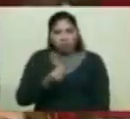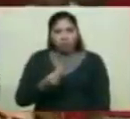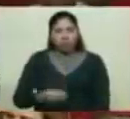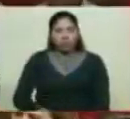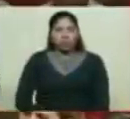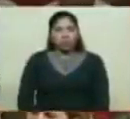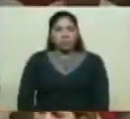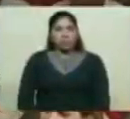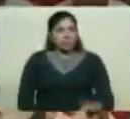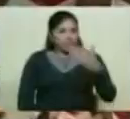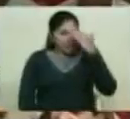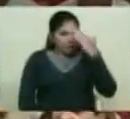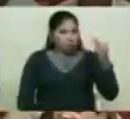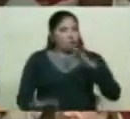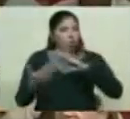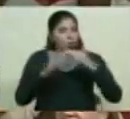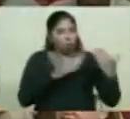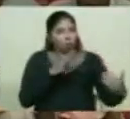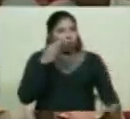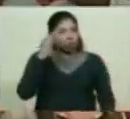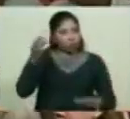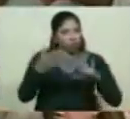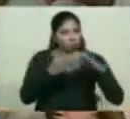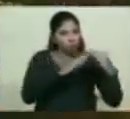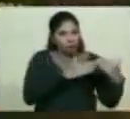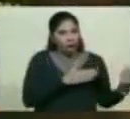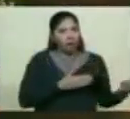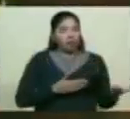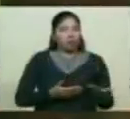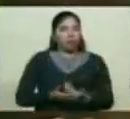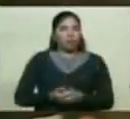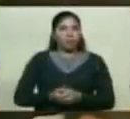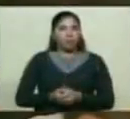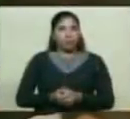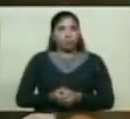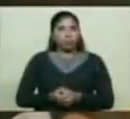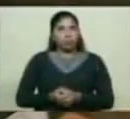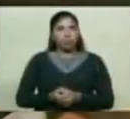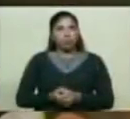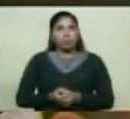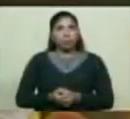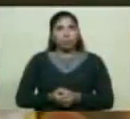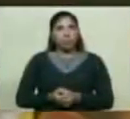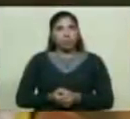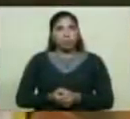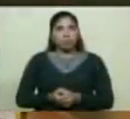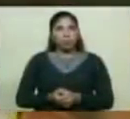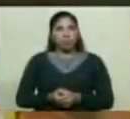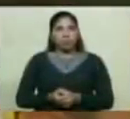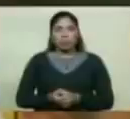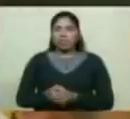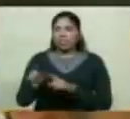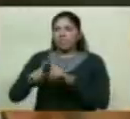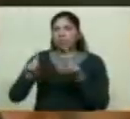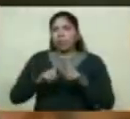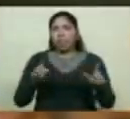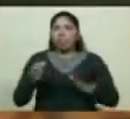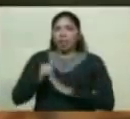las comunas los consejos comunales los militantes de los partidos revolucionarios